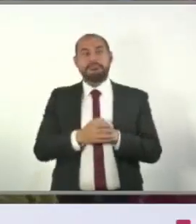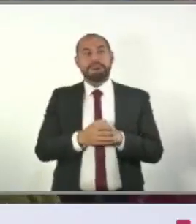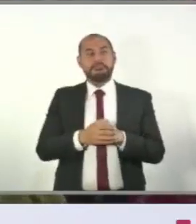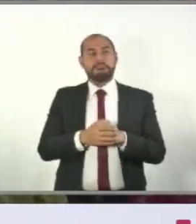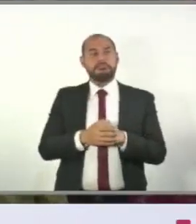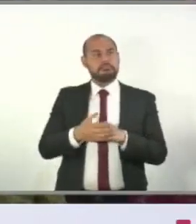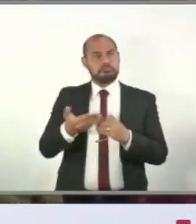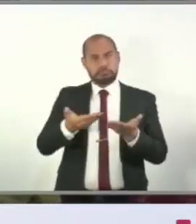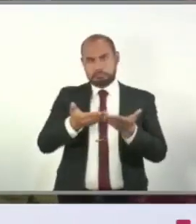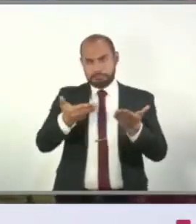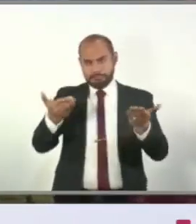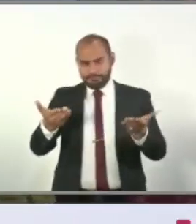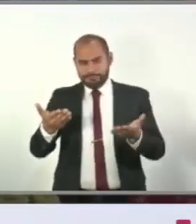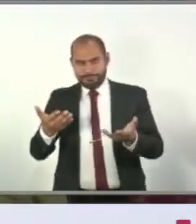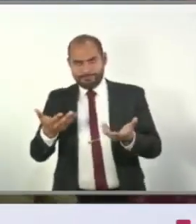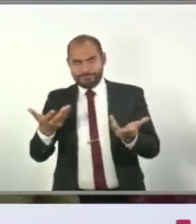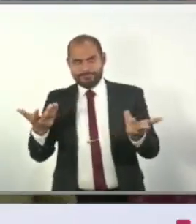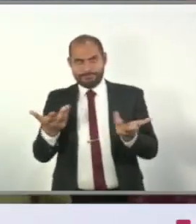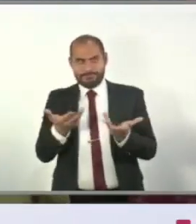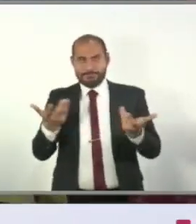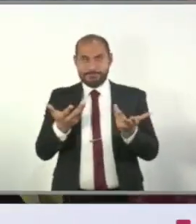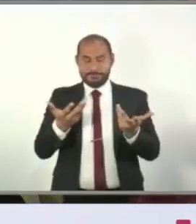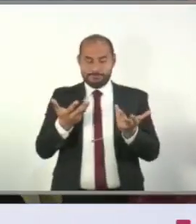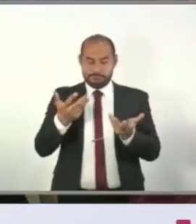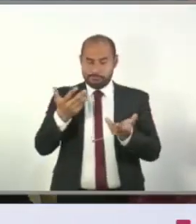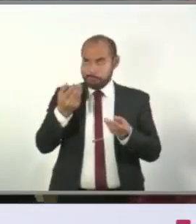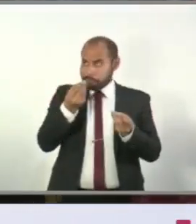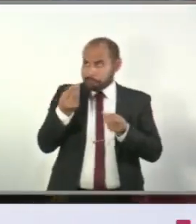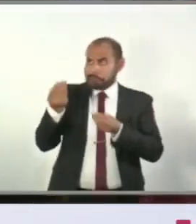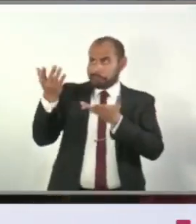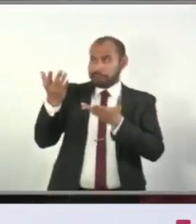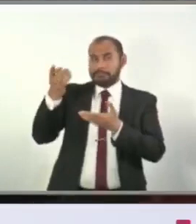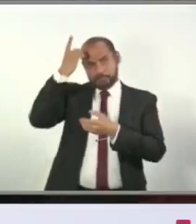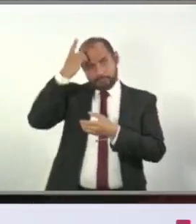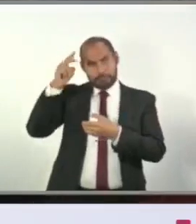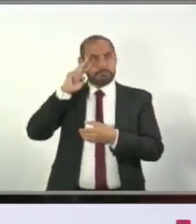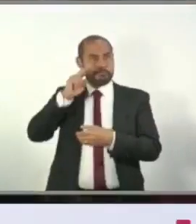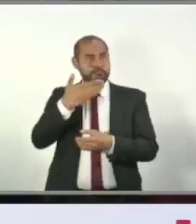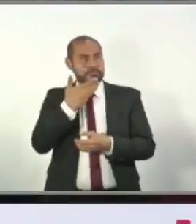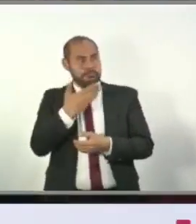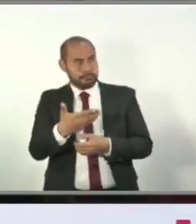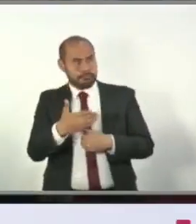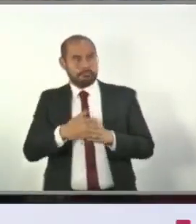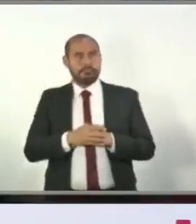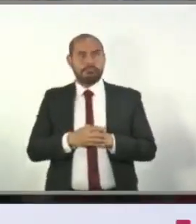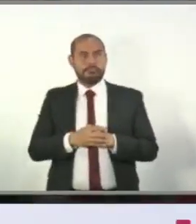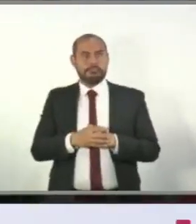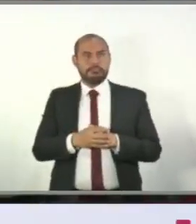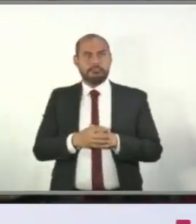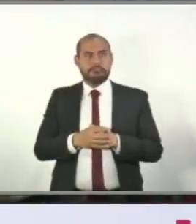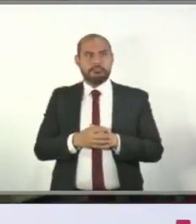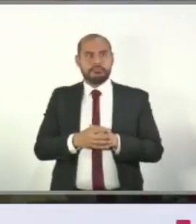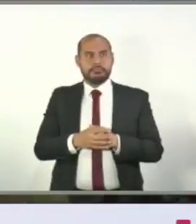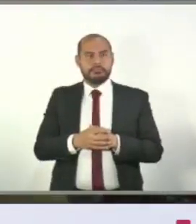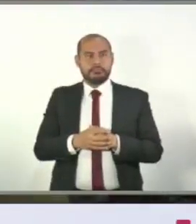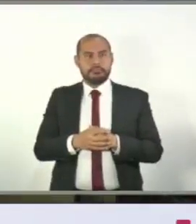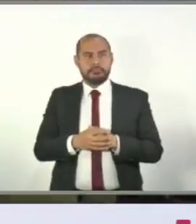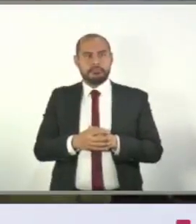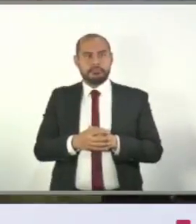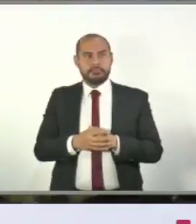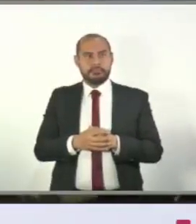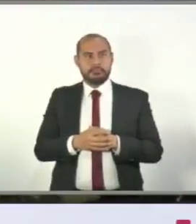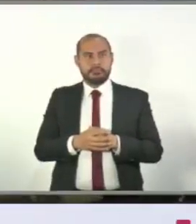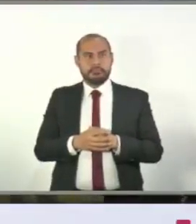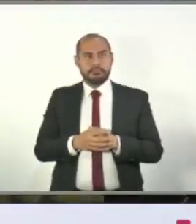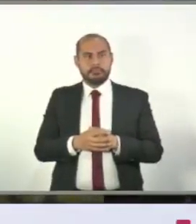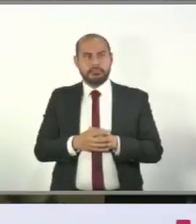y de todos ustedes sea agradable a Dios Padre Todopoderoso. El Señor recibe de tus manos este sacrificio para alabanza y